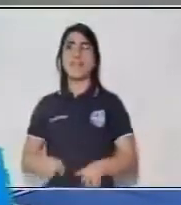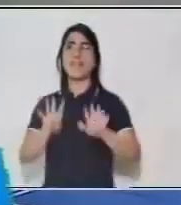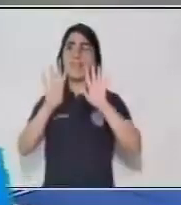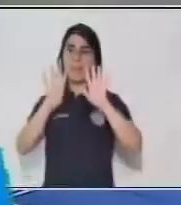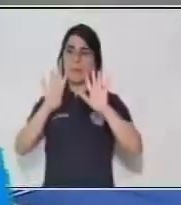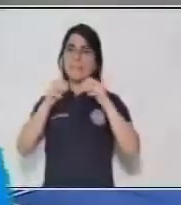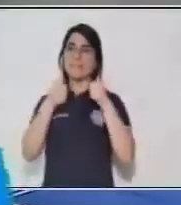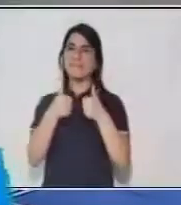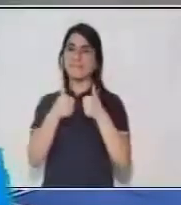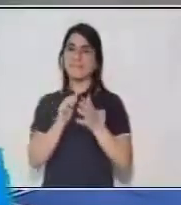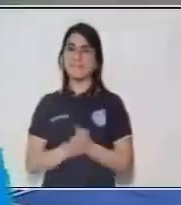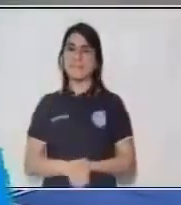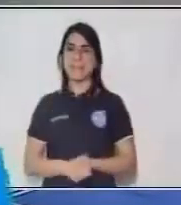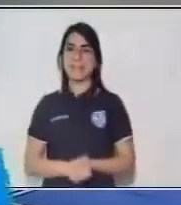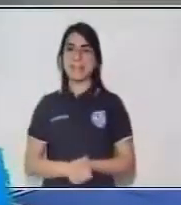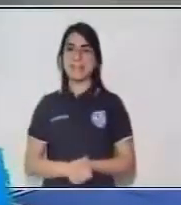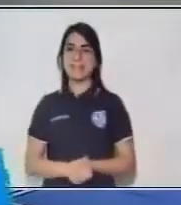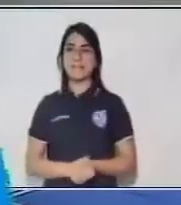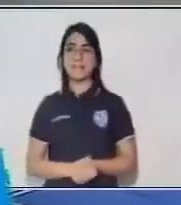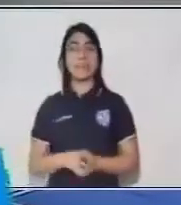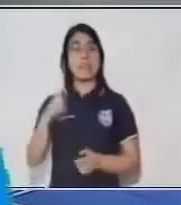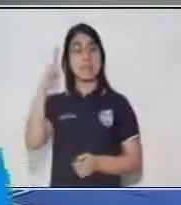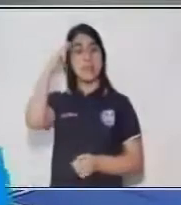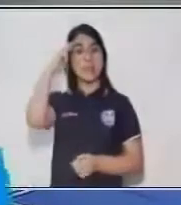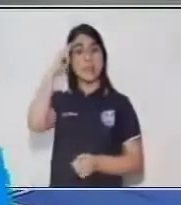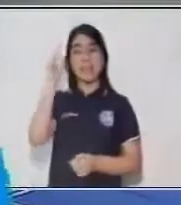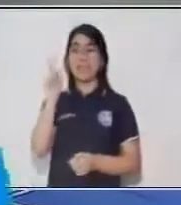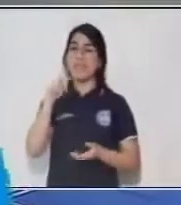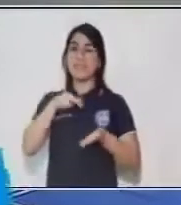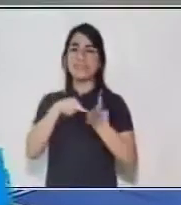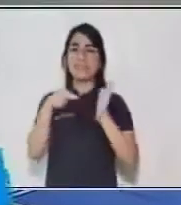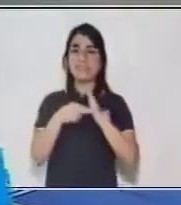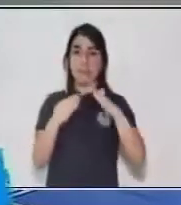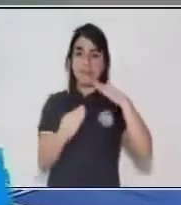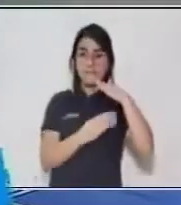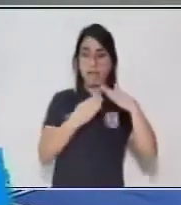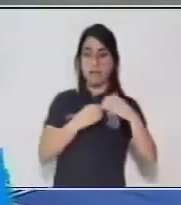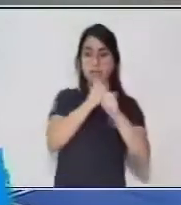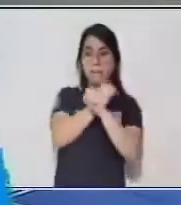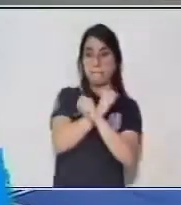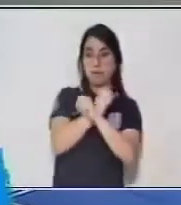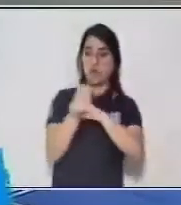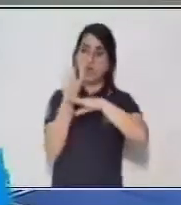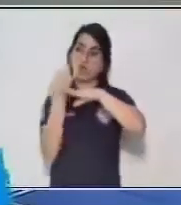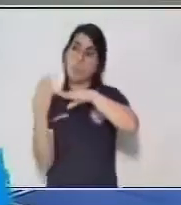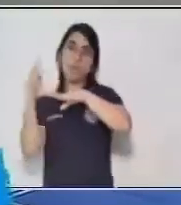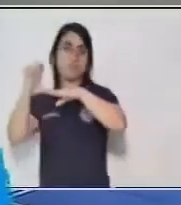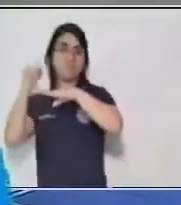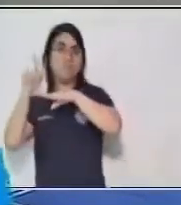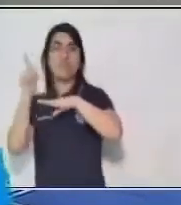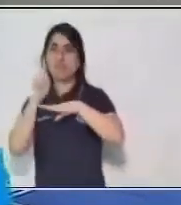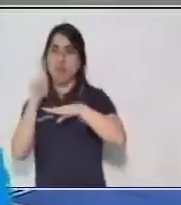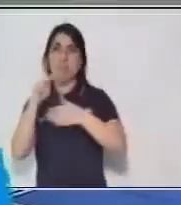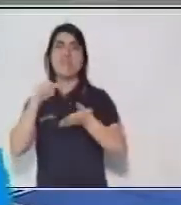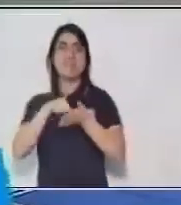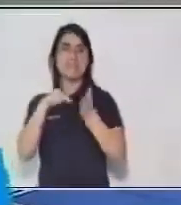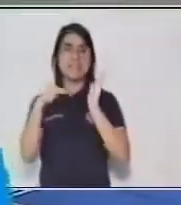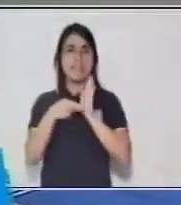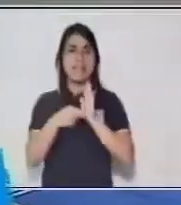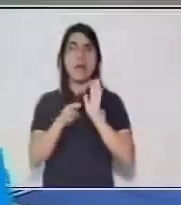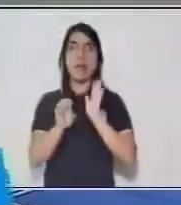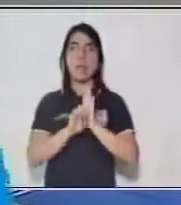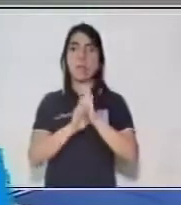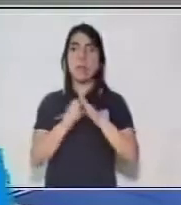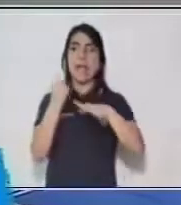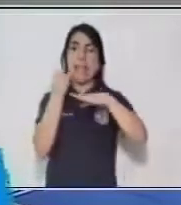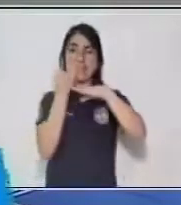¿Sí? No multiplicas la base por el exponente, sino que multiplicas la base 2 veces por sí mismo. En este caso, 3